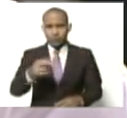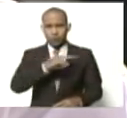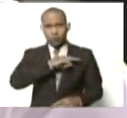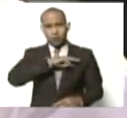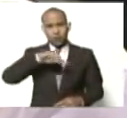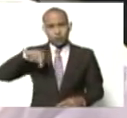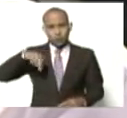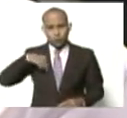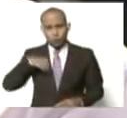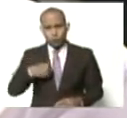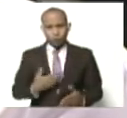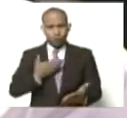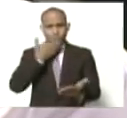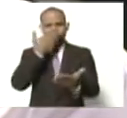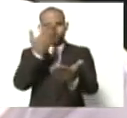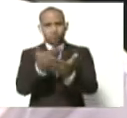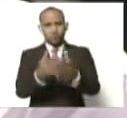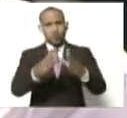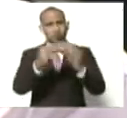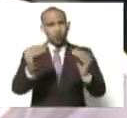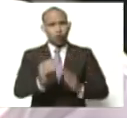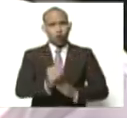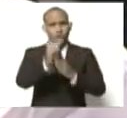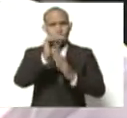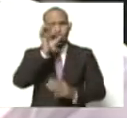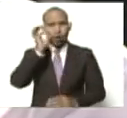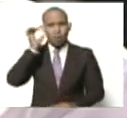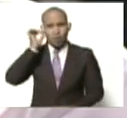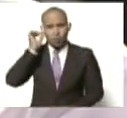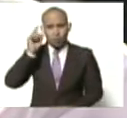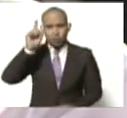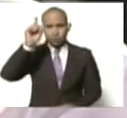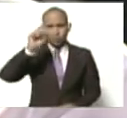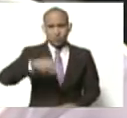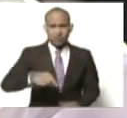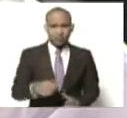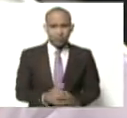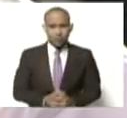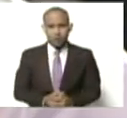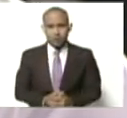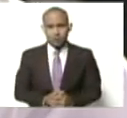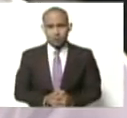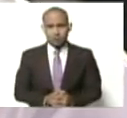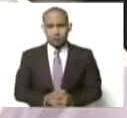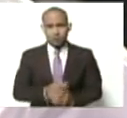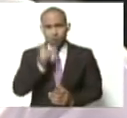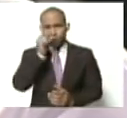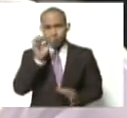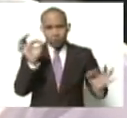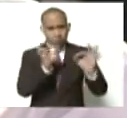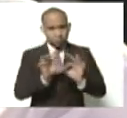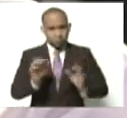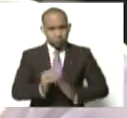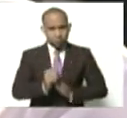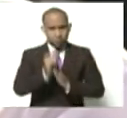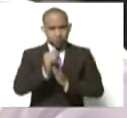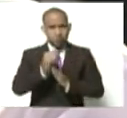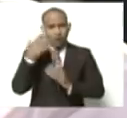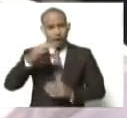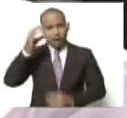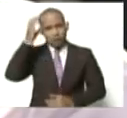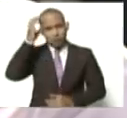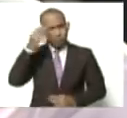convocatoria, presidente, de que todos los líderes, lideresa, pero también aquel que sin ser dirigente tenga capacidad y